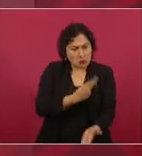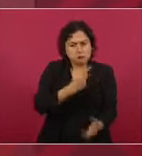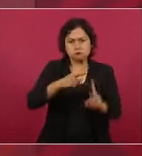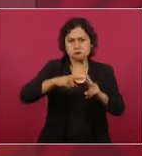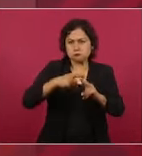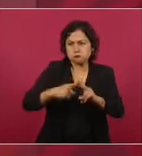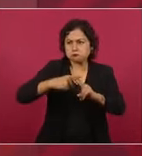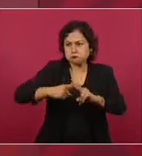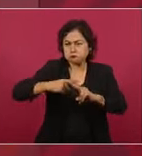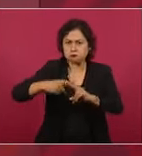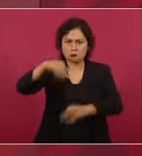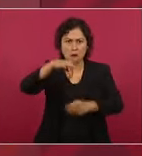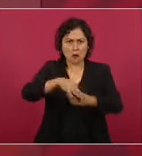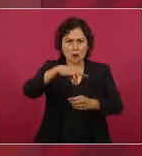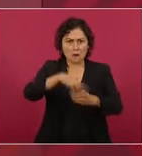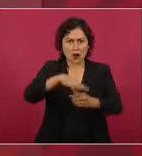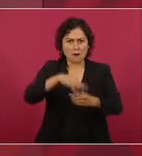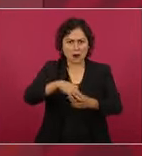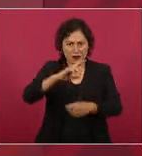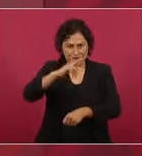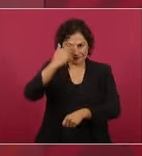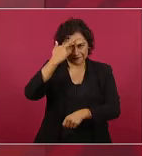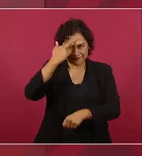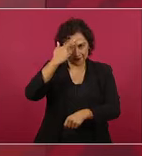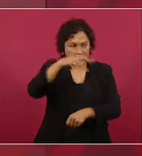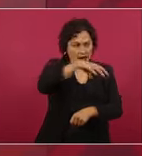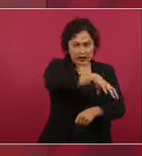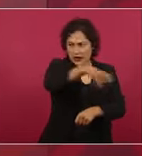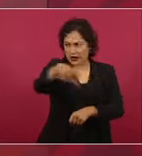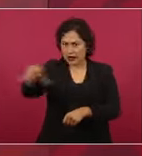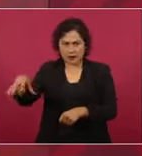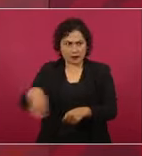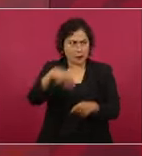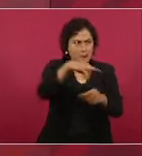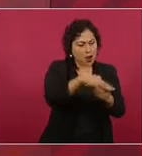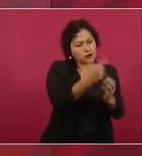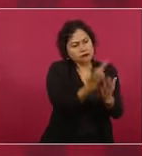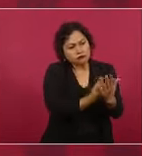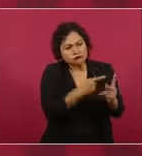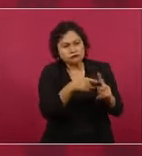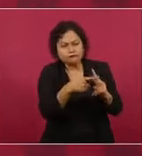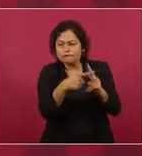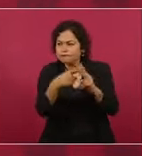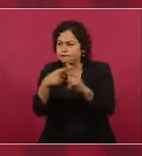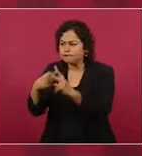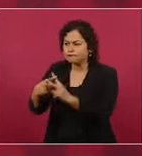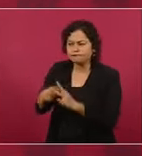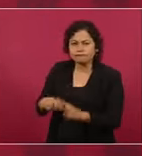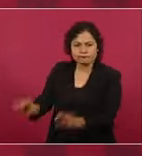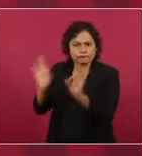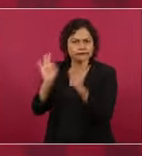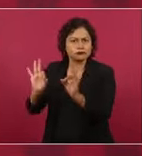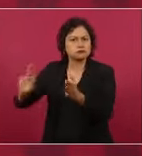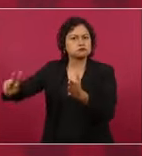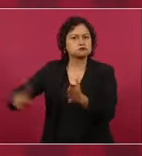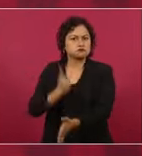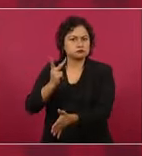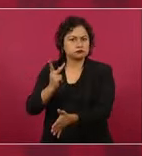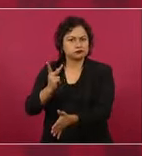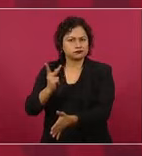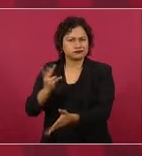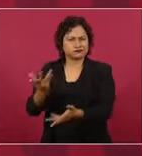voto por voto, casilla por casilla. Aquí se negaron.